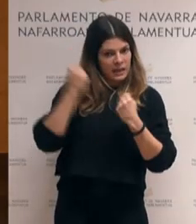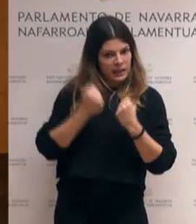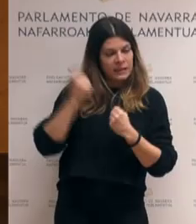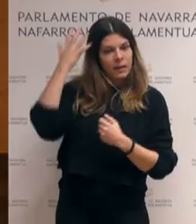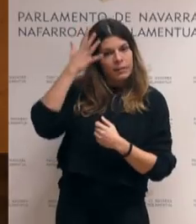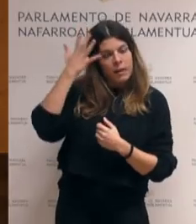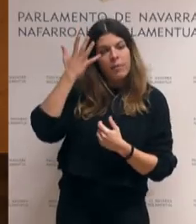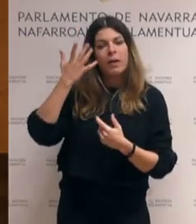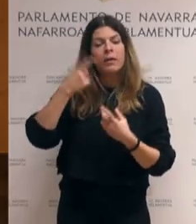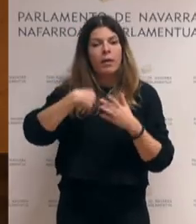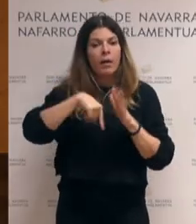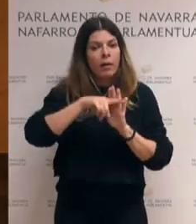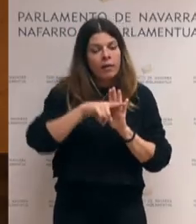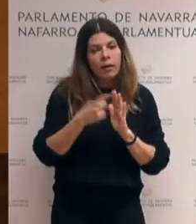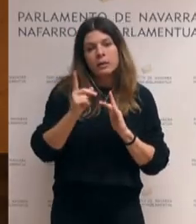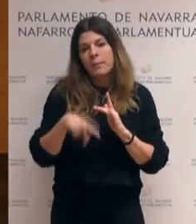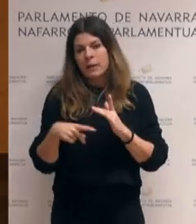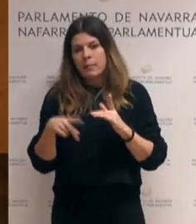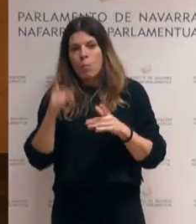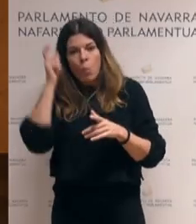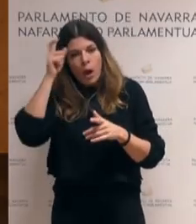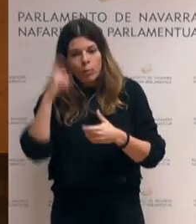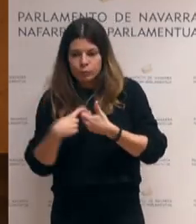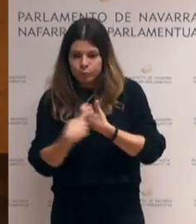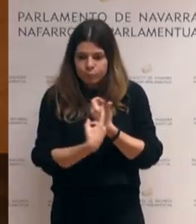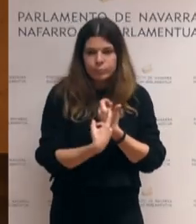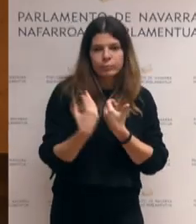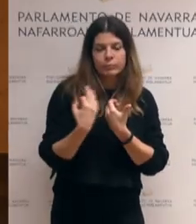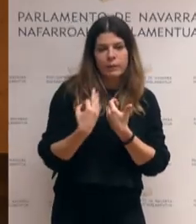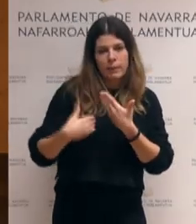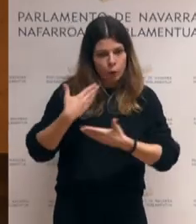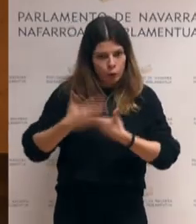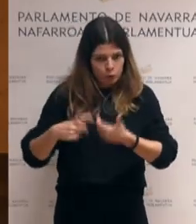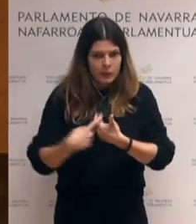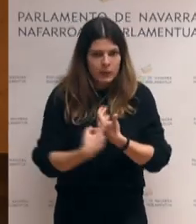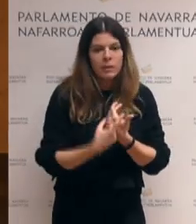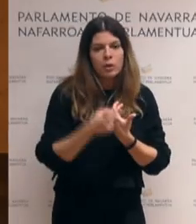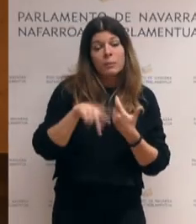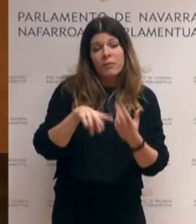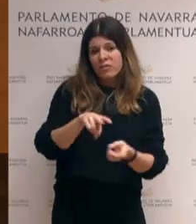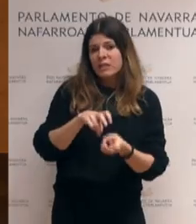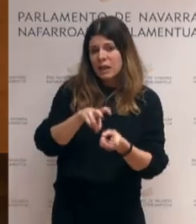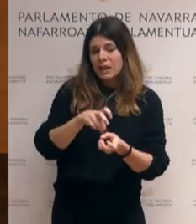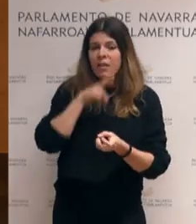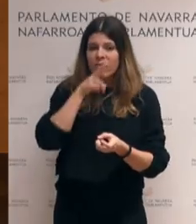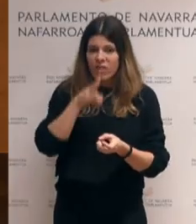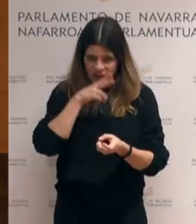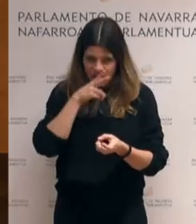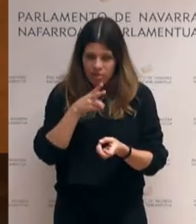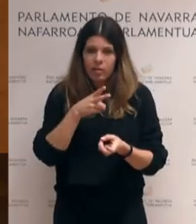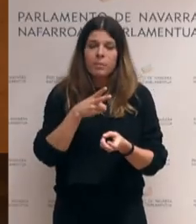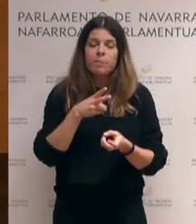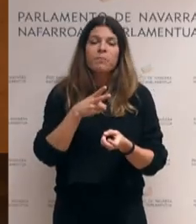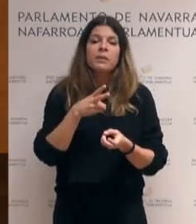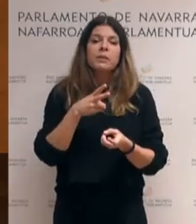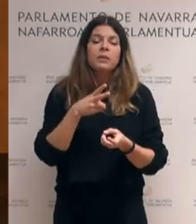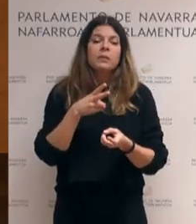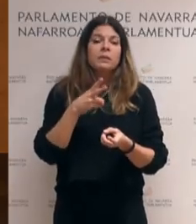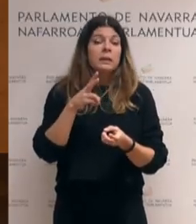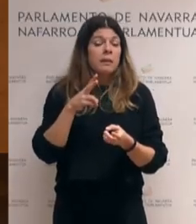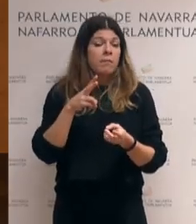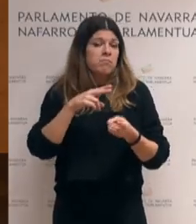hablamos de contar con los municipios procesos participativos también hablamos de fiscalidad verde y de establecer mecanismos que